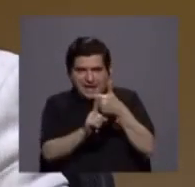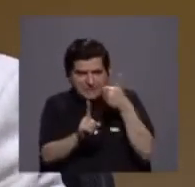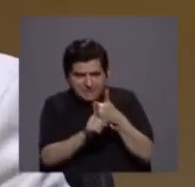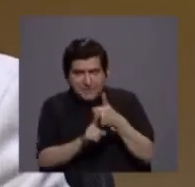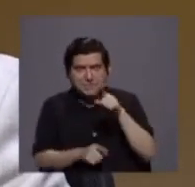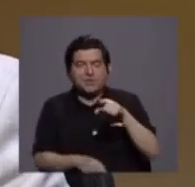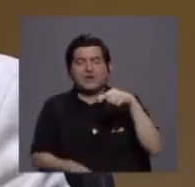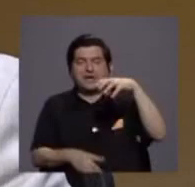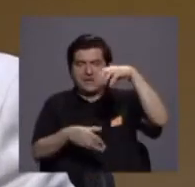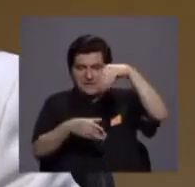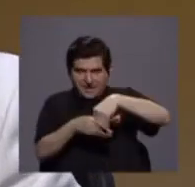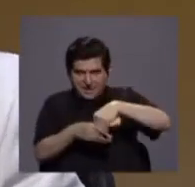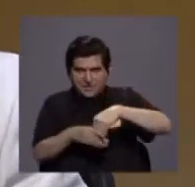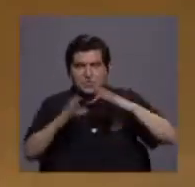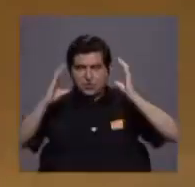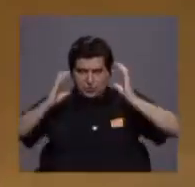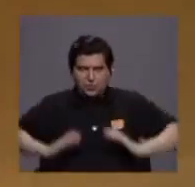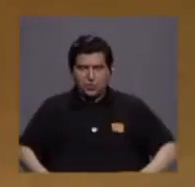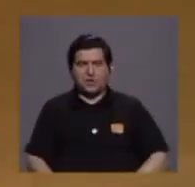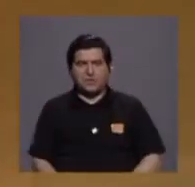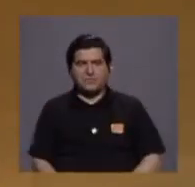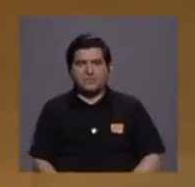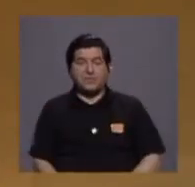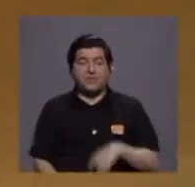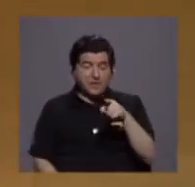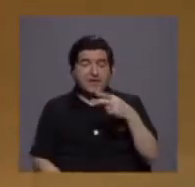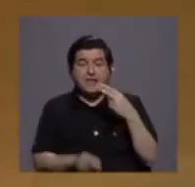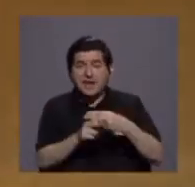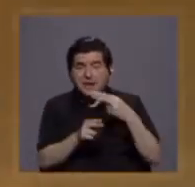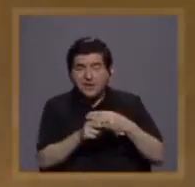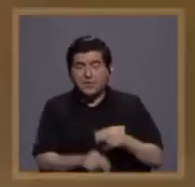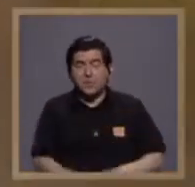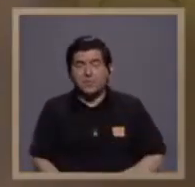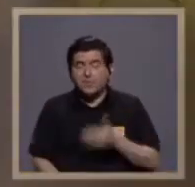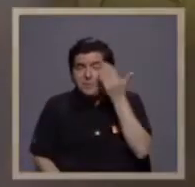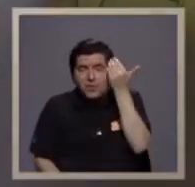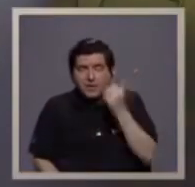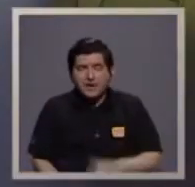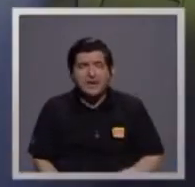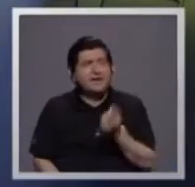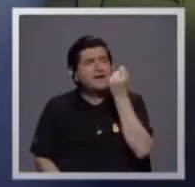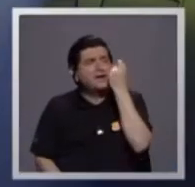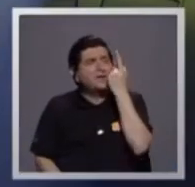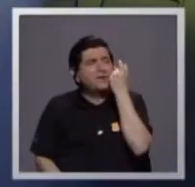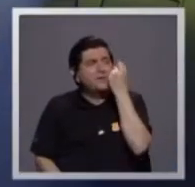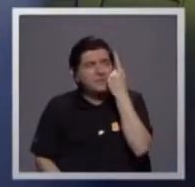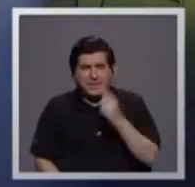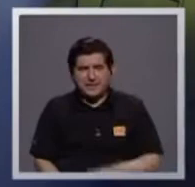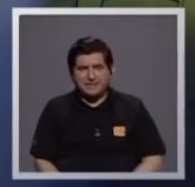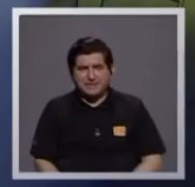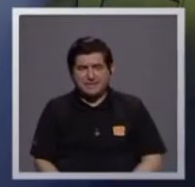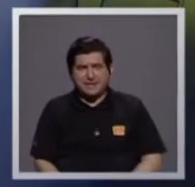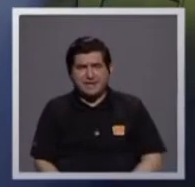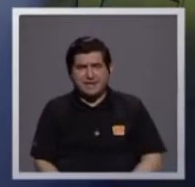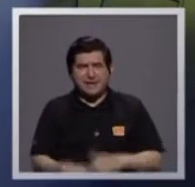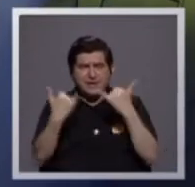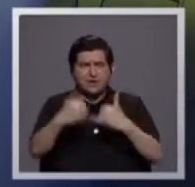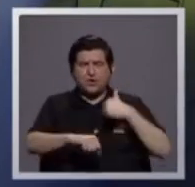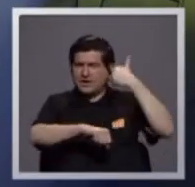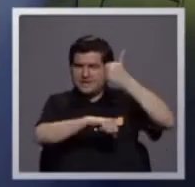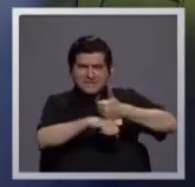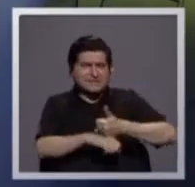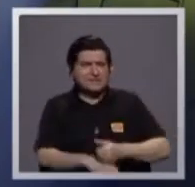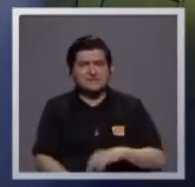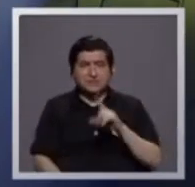ese cuerpo. Y se llama etnografía institucional porque se busca entender cómo lo que está institucionalizado, que